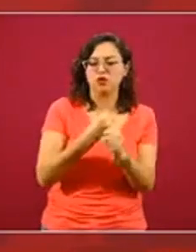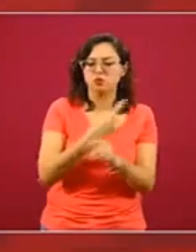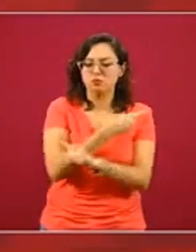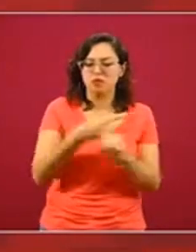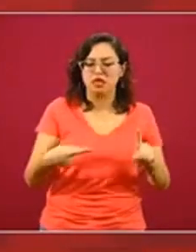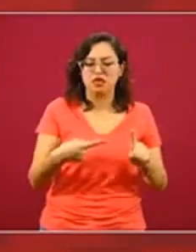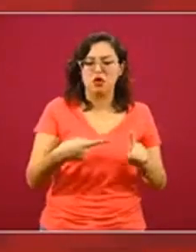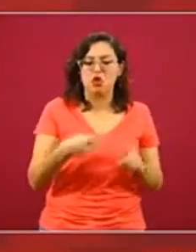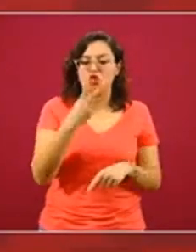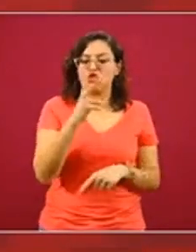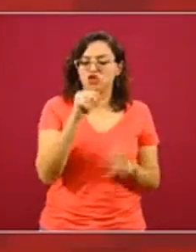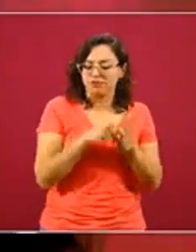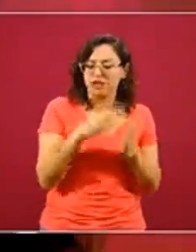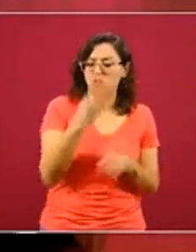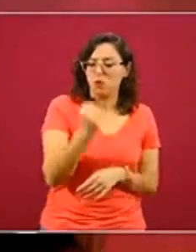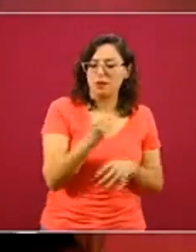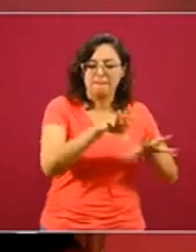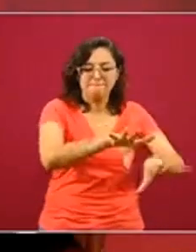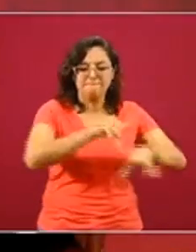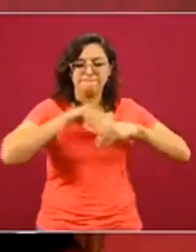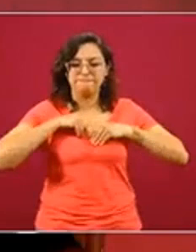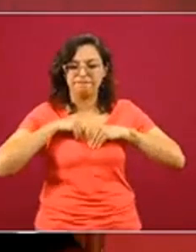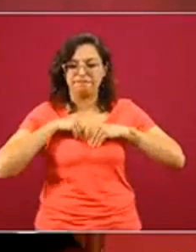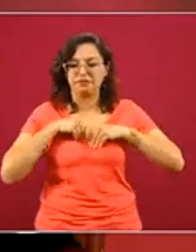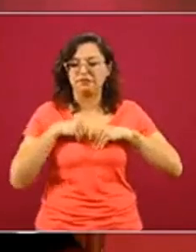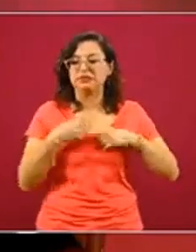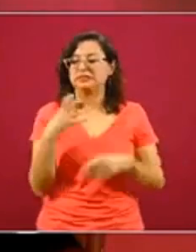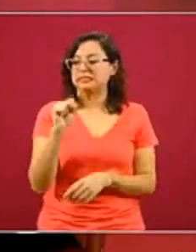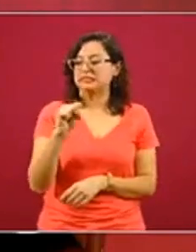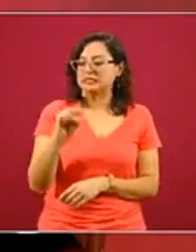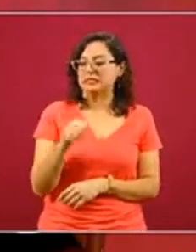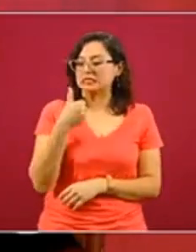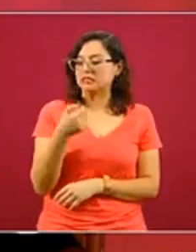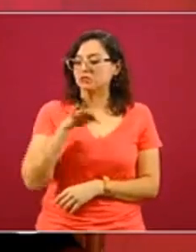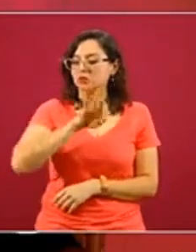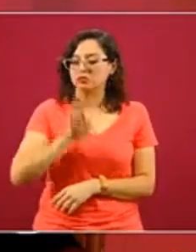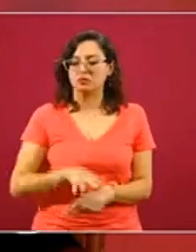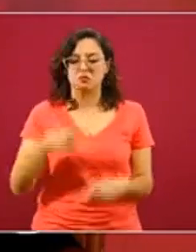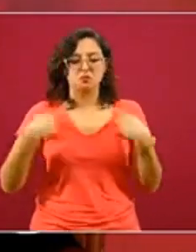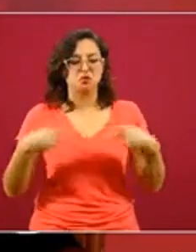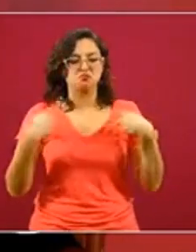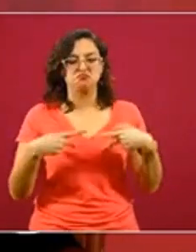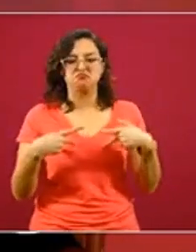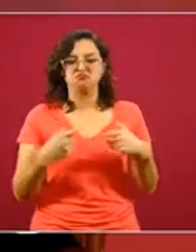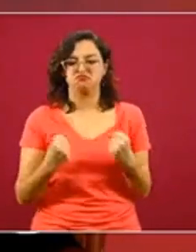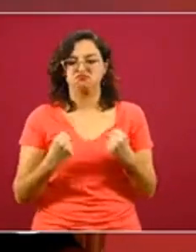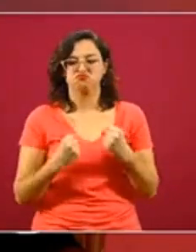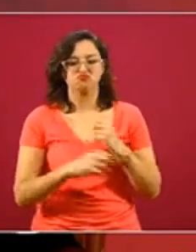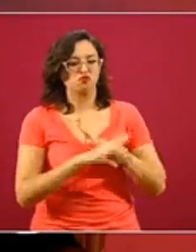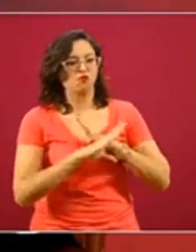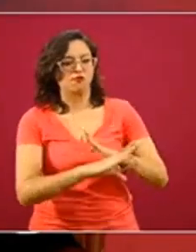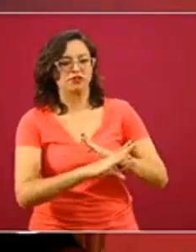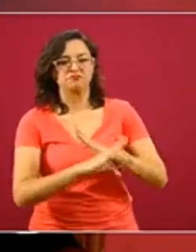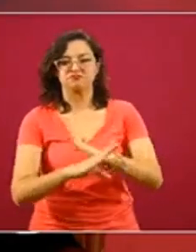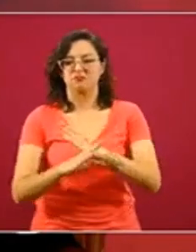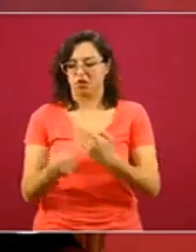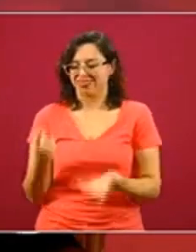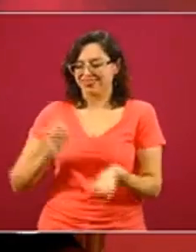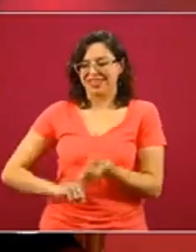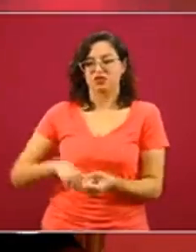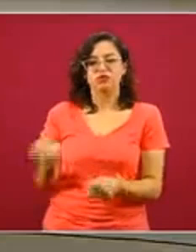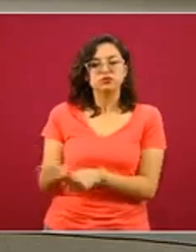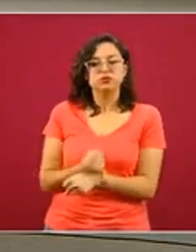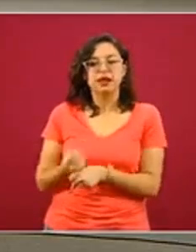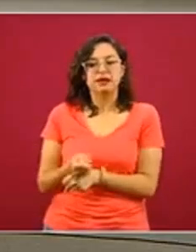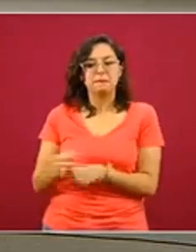de 2009, en México teníamos 66% de personas que ya tenían anticuerpos contra la